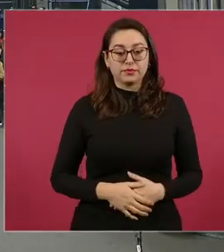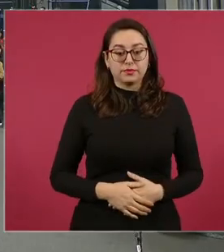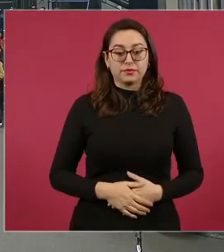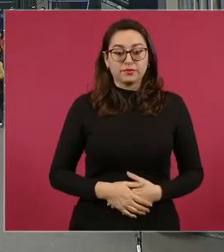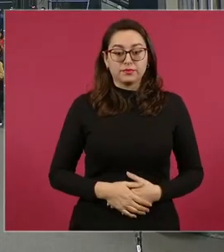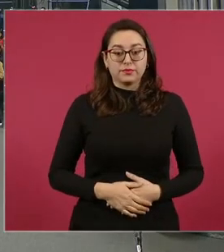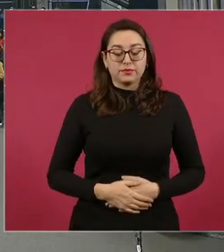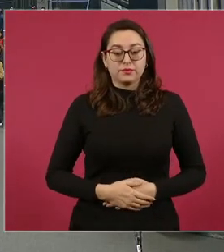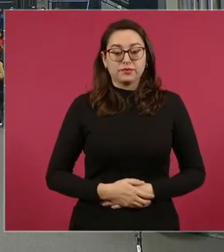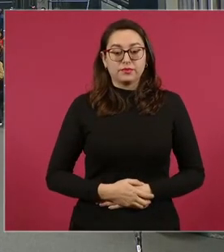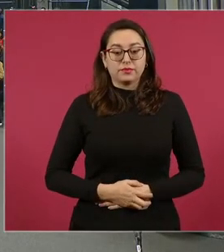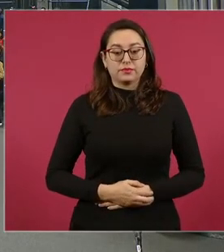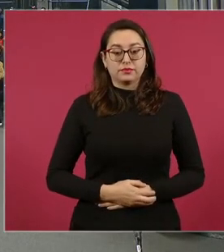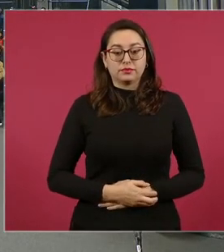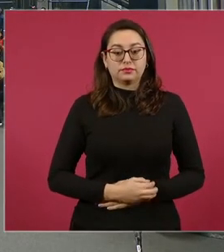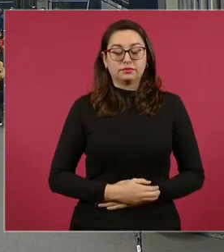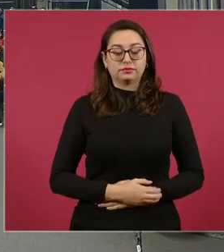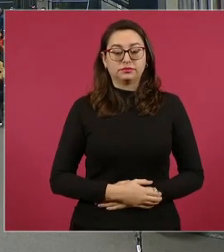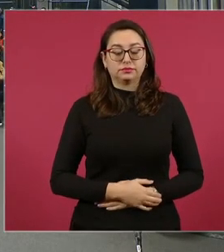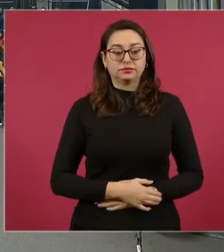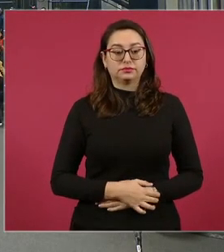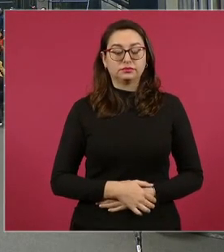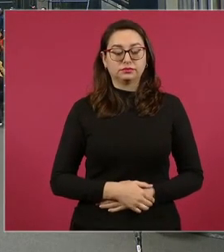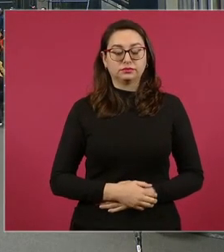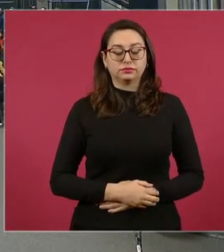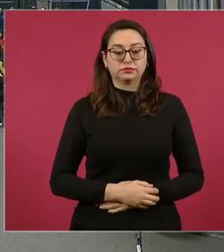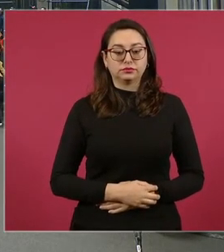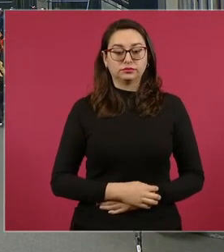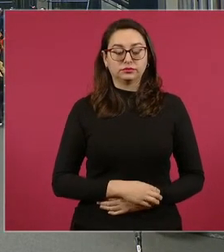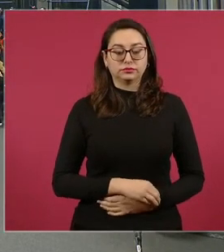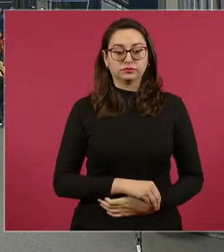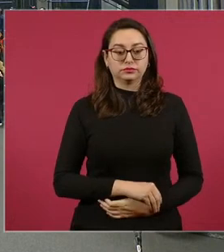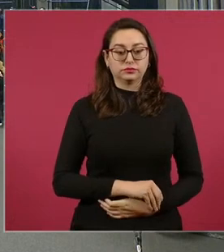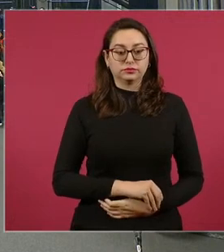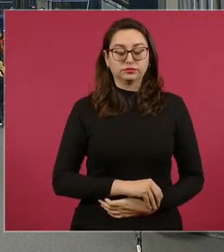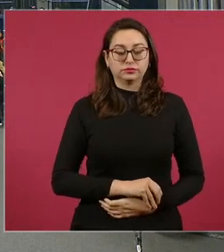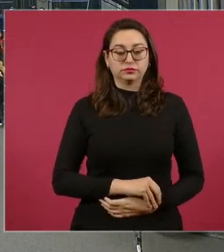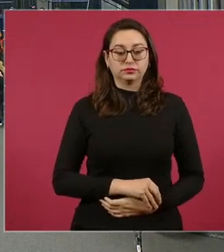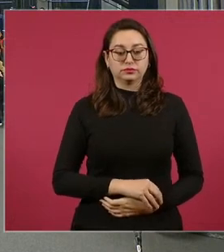Estados Unidos sobre la liberación de este líder? Sí, sí,